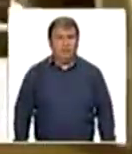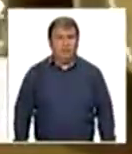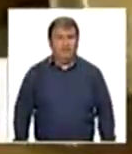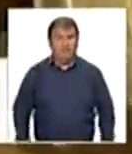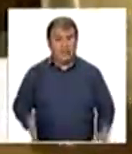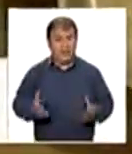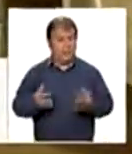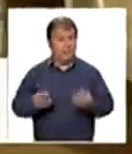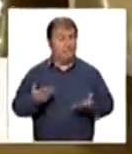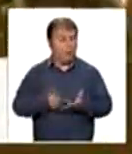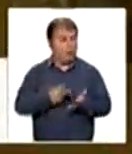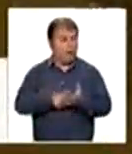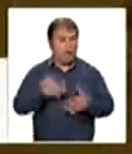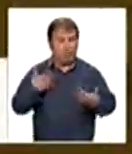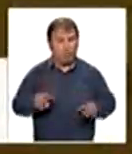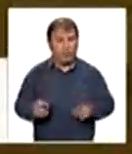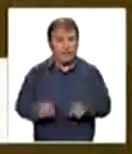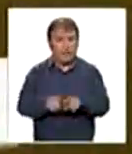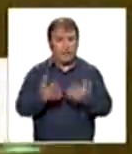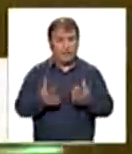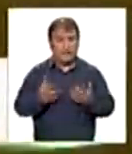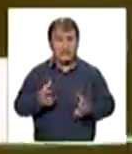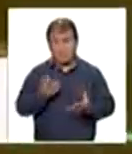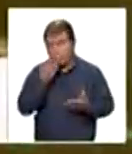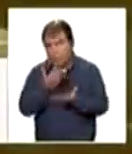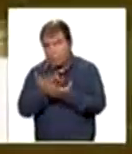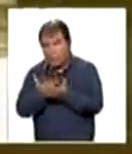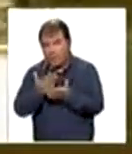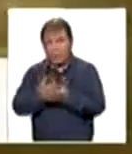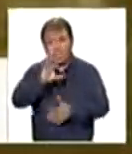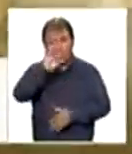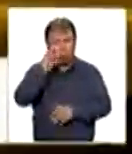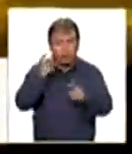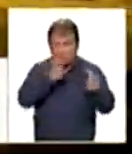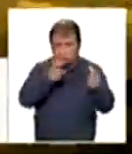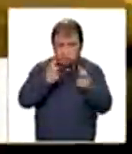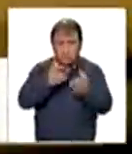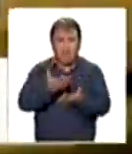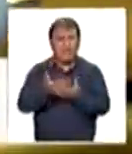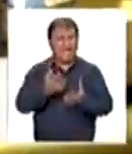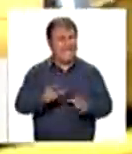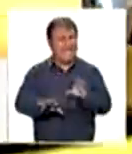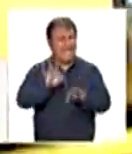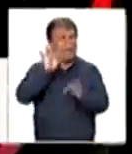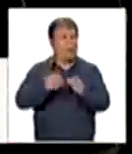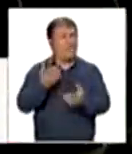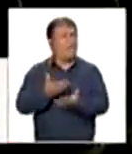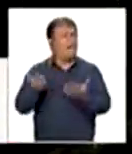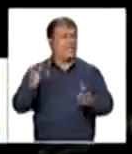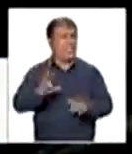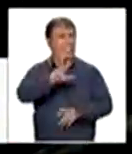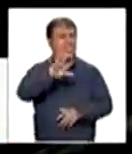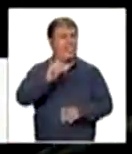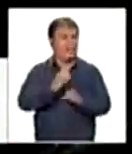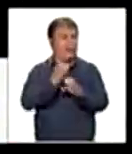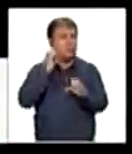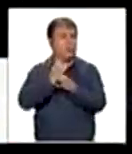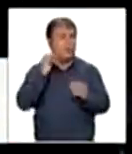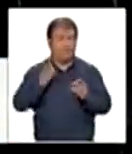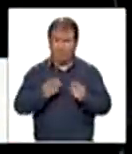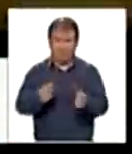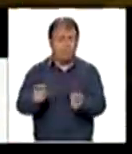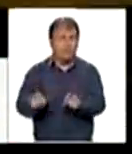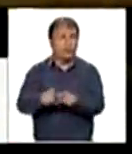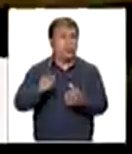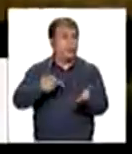Y esta cifra nos queda corta porque en este recorrido que Noventa realizó en exclusiva, encontramos cerca de 30 custers piqueras,